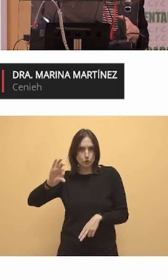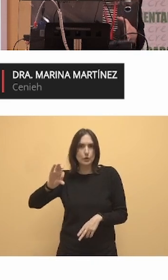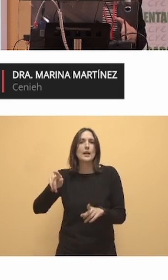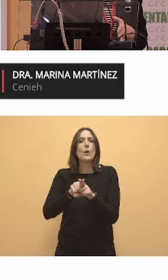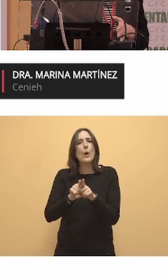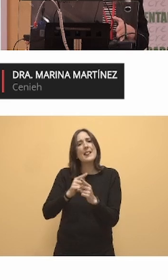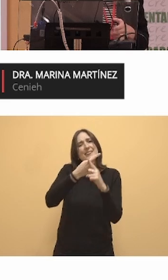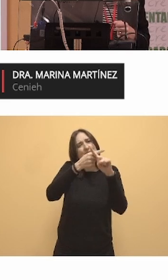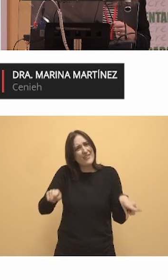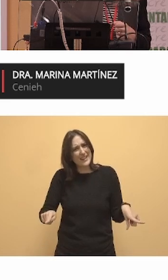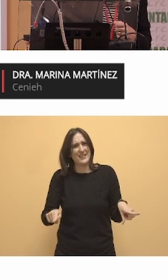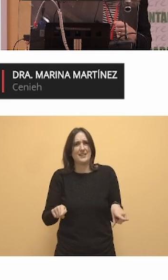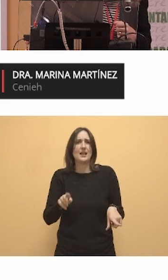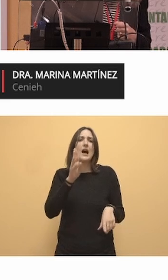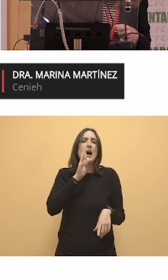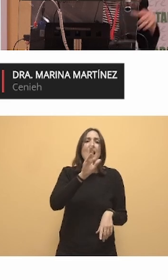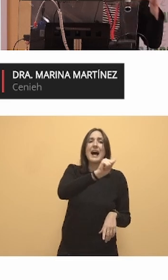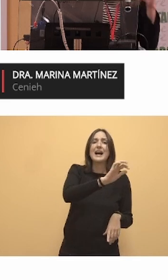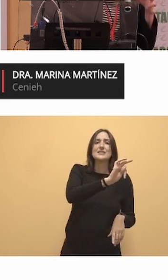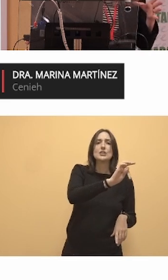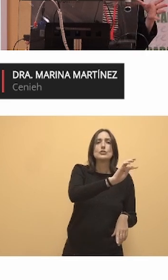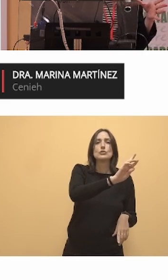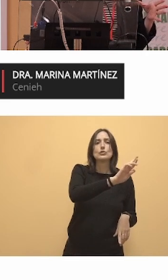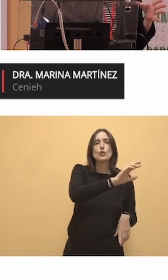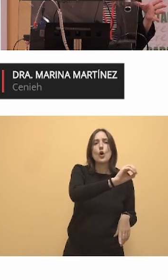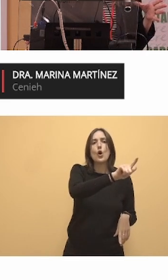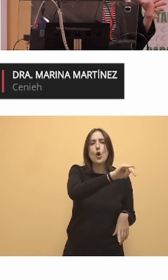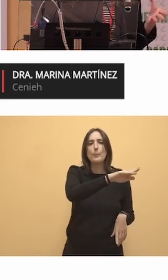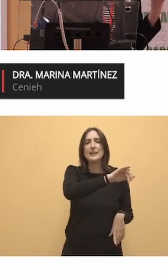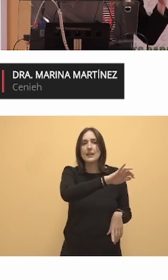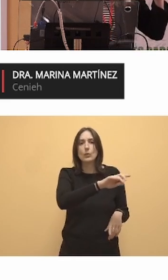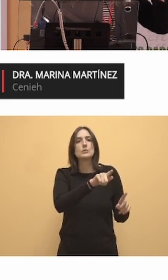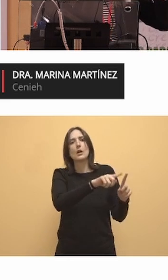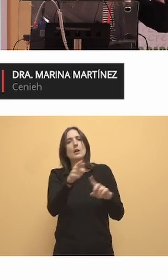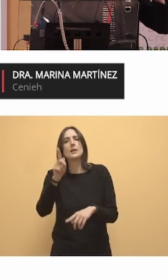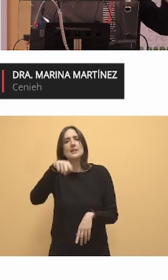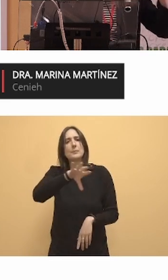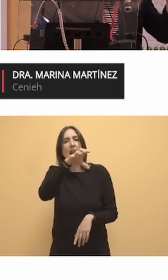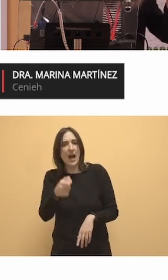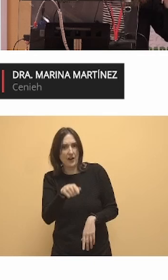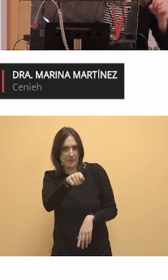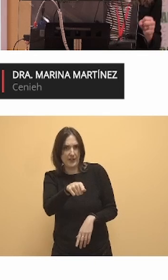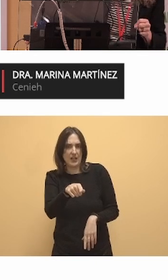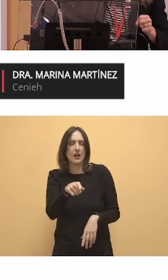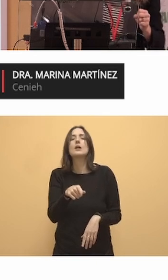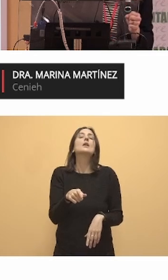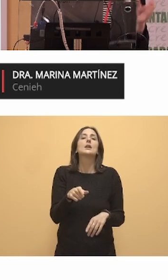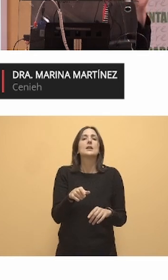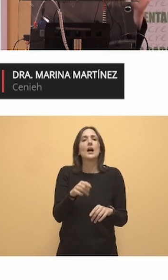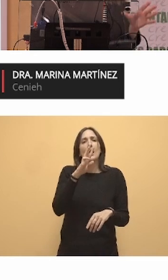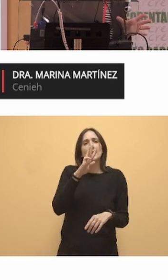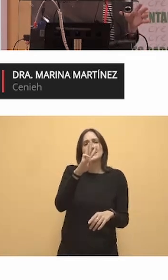vino después de los australopithecus. Existieron también en el continente africano hace en torno a 3 millones de